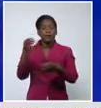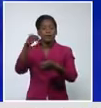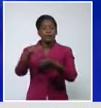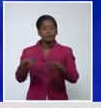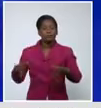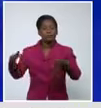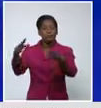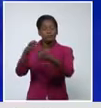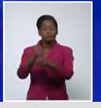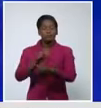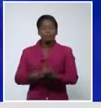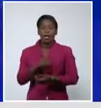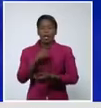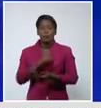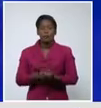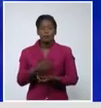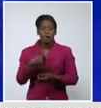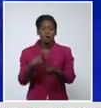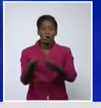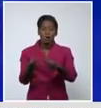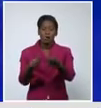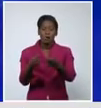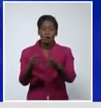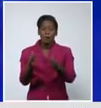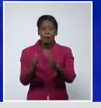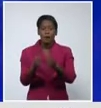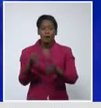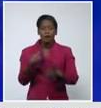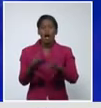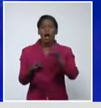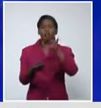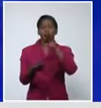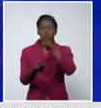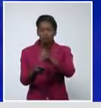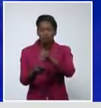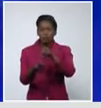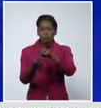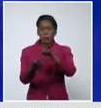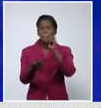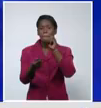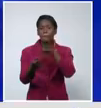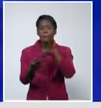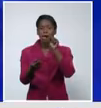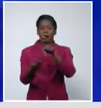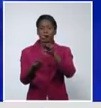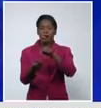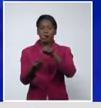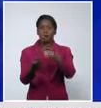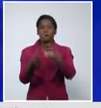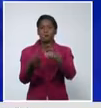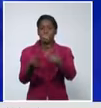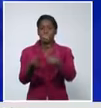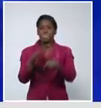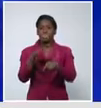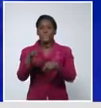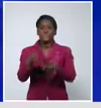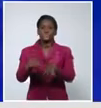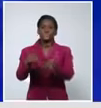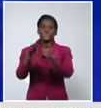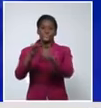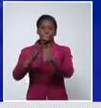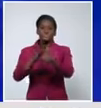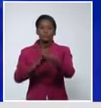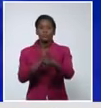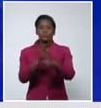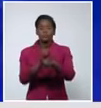muy limpias, bueno, pues ahí sí se pudiera adquirir. Pero de todas formas, es parte de las cosas